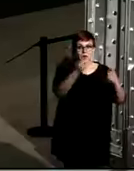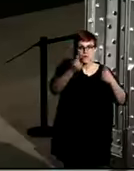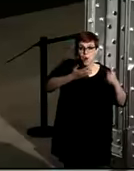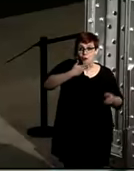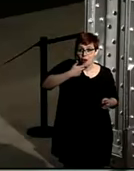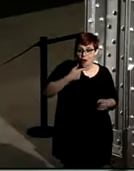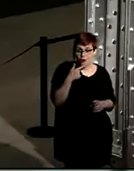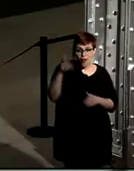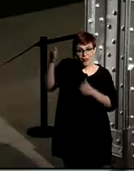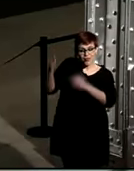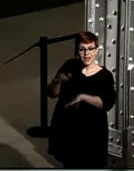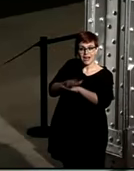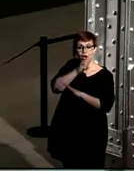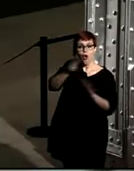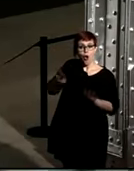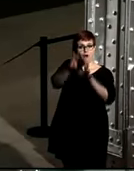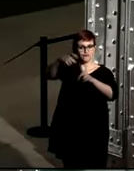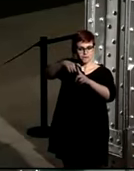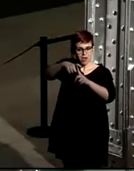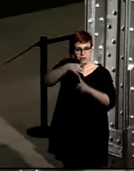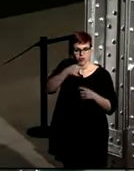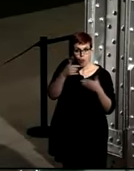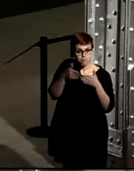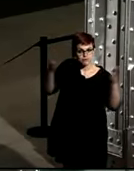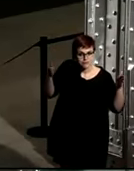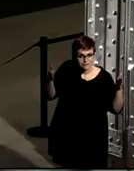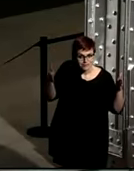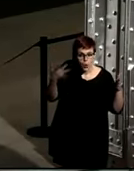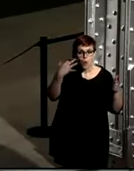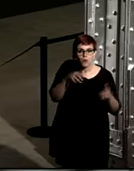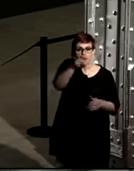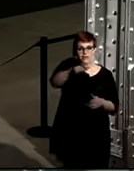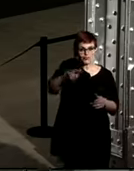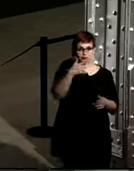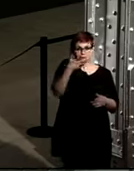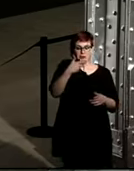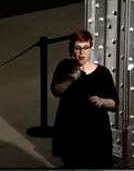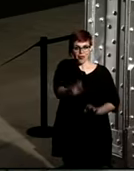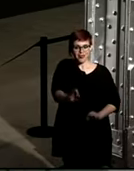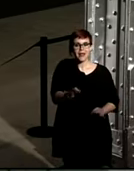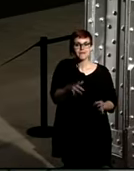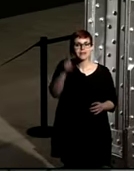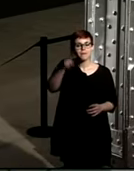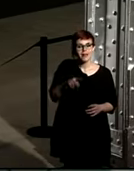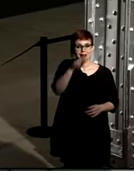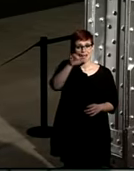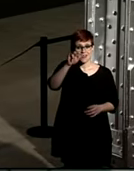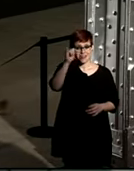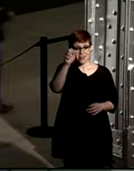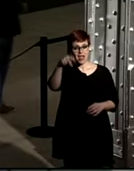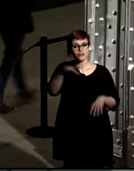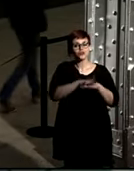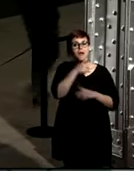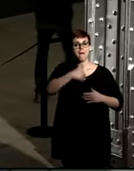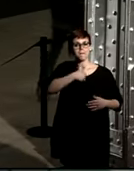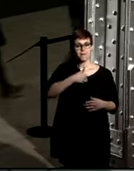El 8 de mayo se estrena. Igual puede haber alguna que otra sorpresa, hecho, porque puede haber gente que no sabe que está ahí. Miguel Reyán hace un personaje de